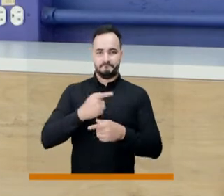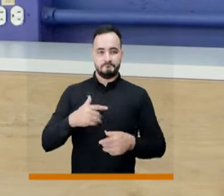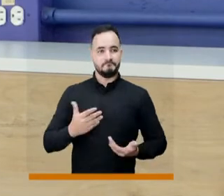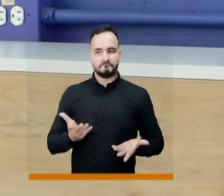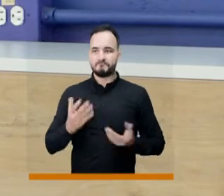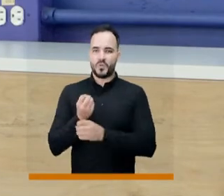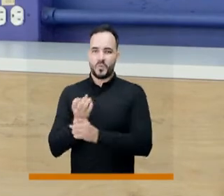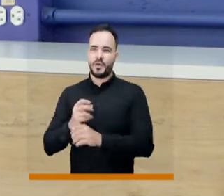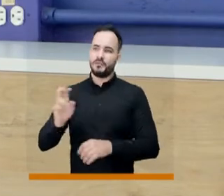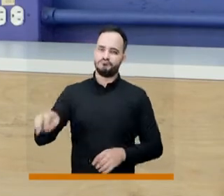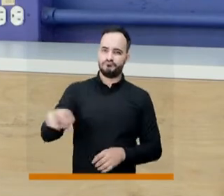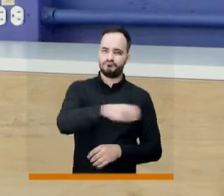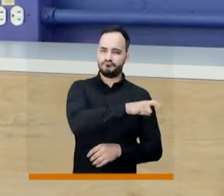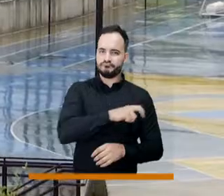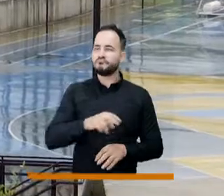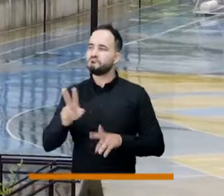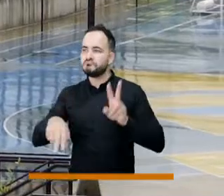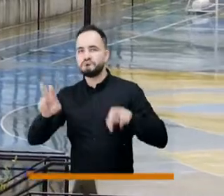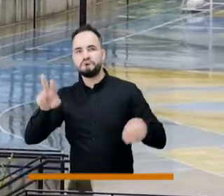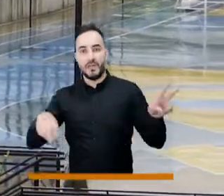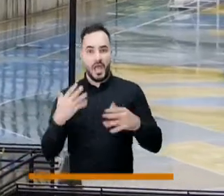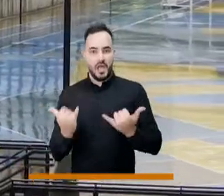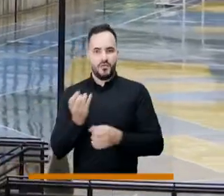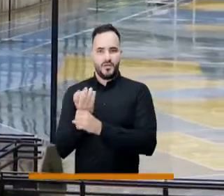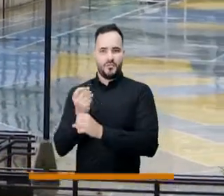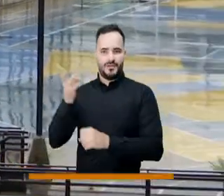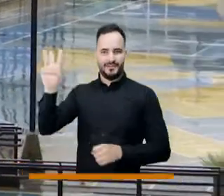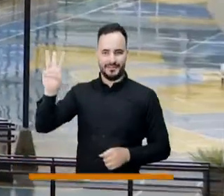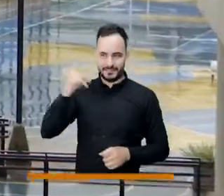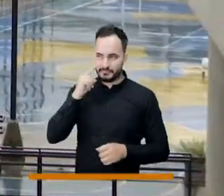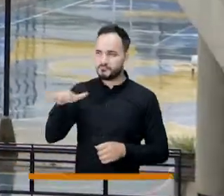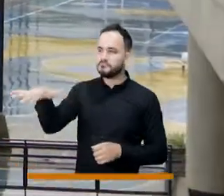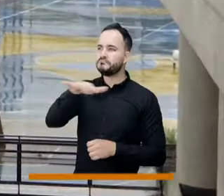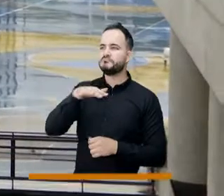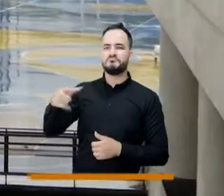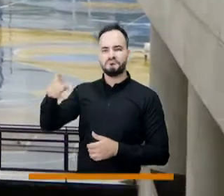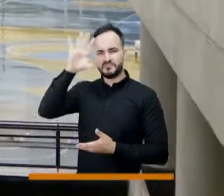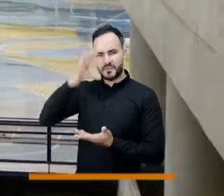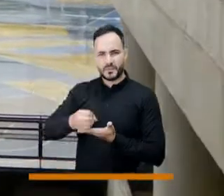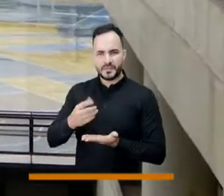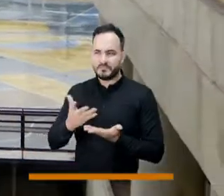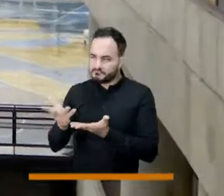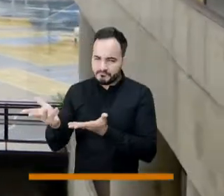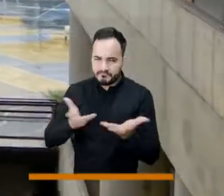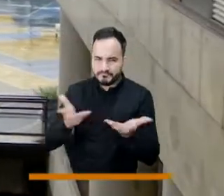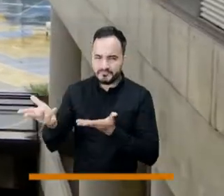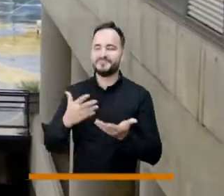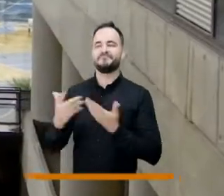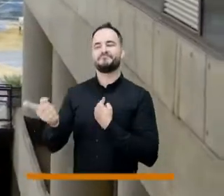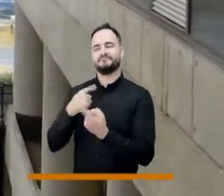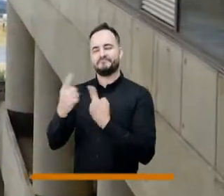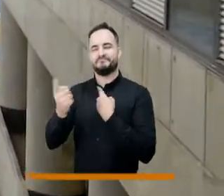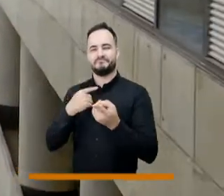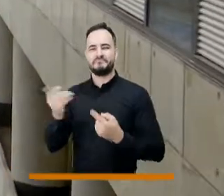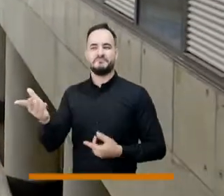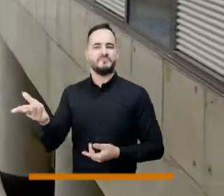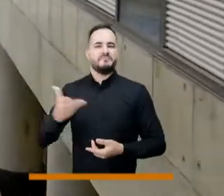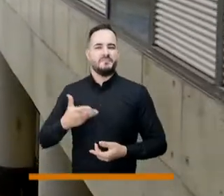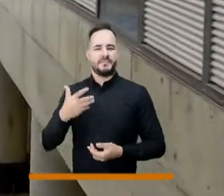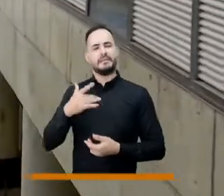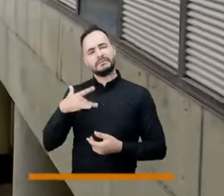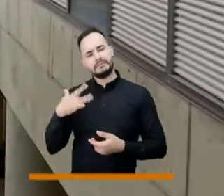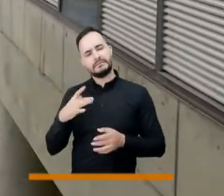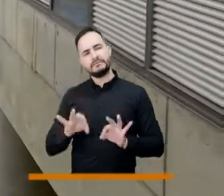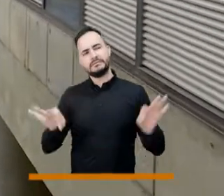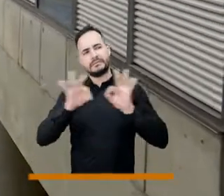y contándonos qué piensan ustedes. Catherine, seguimos recorriendo las comunas de la ciudad, esta vez desde la Comuna 13, y